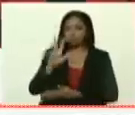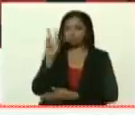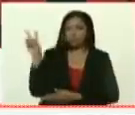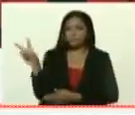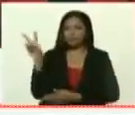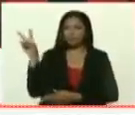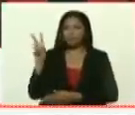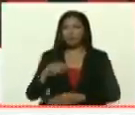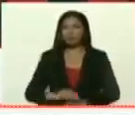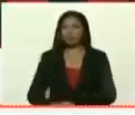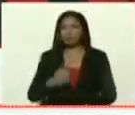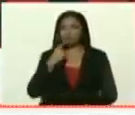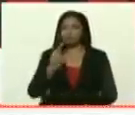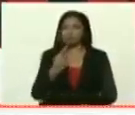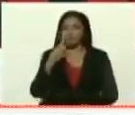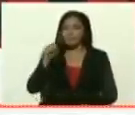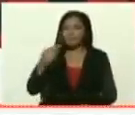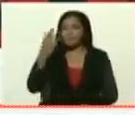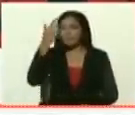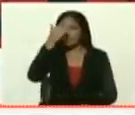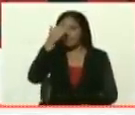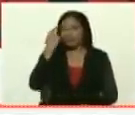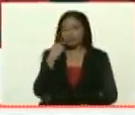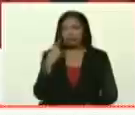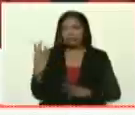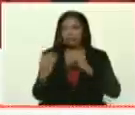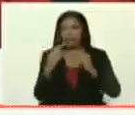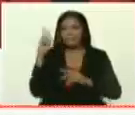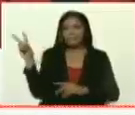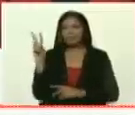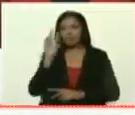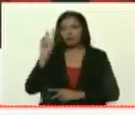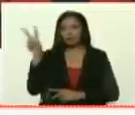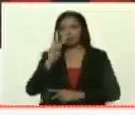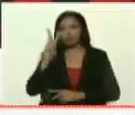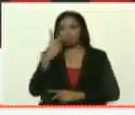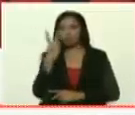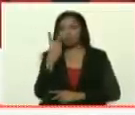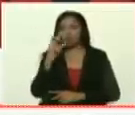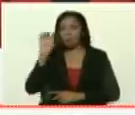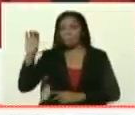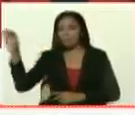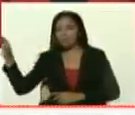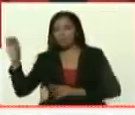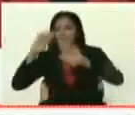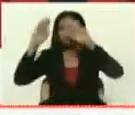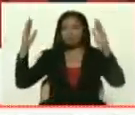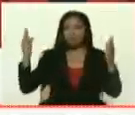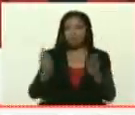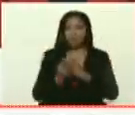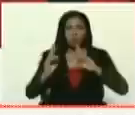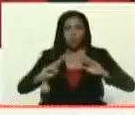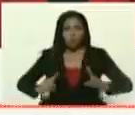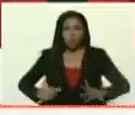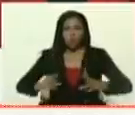Hemos hablado mucho de la India, de Venezuela, del mundo, de la humanidad.